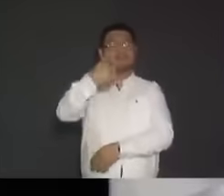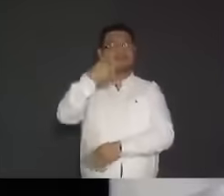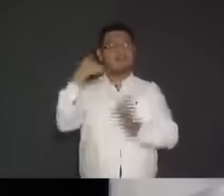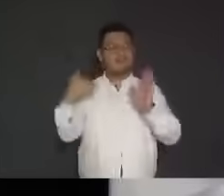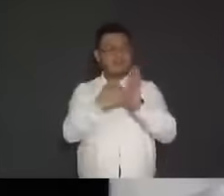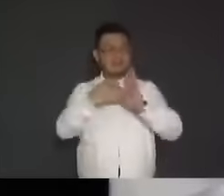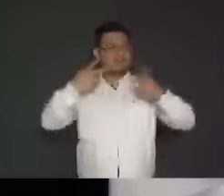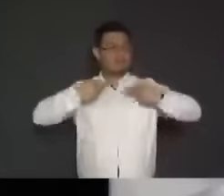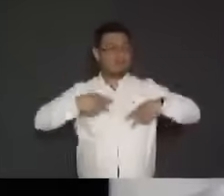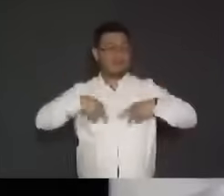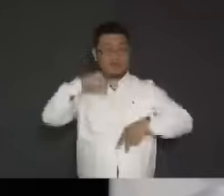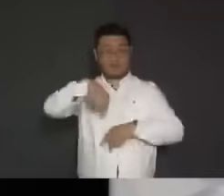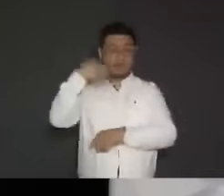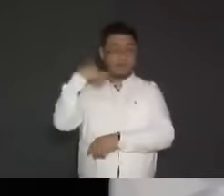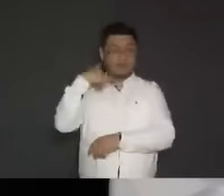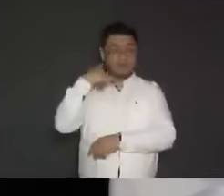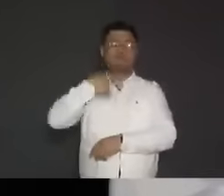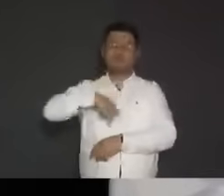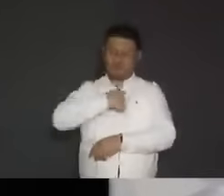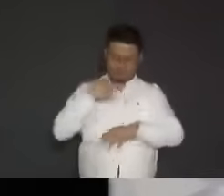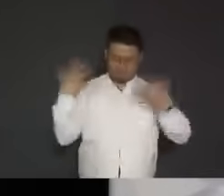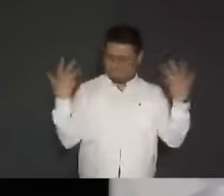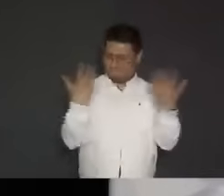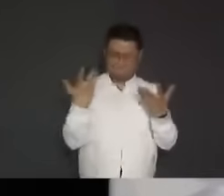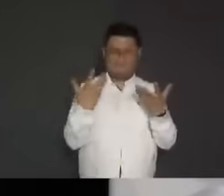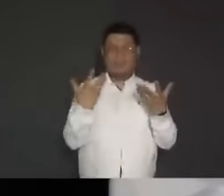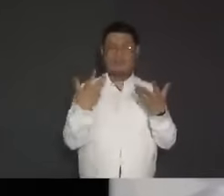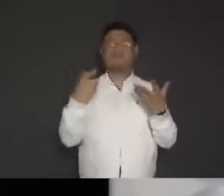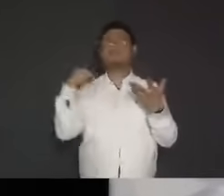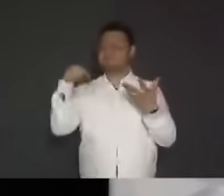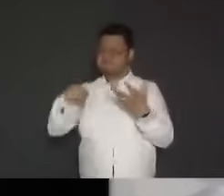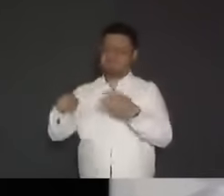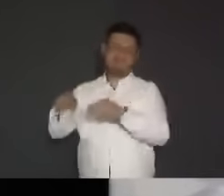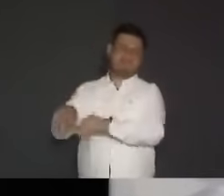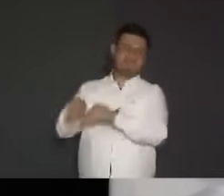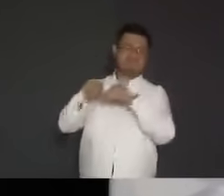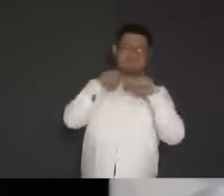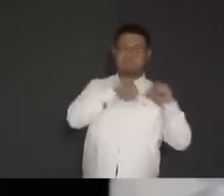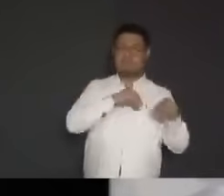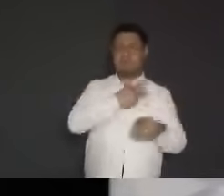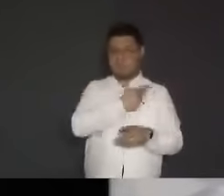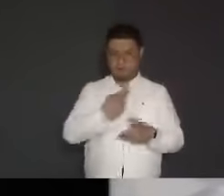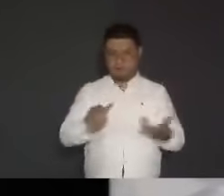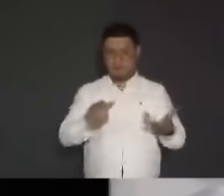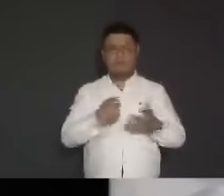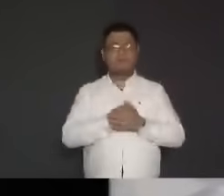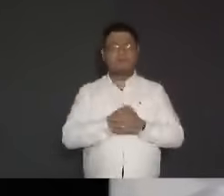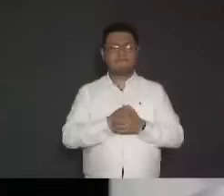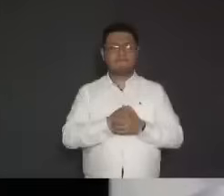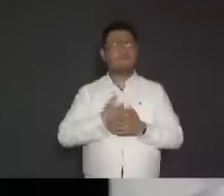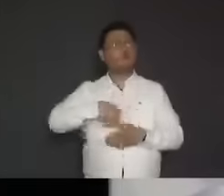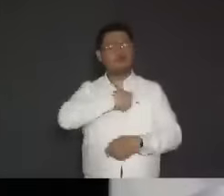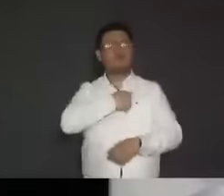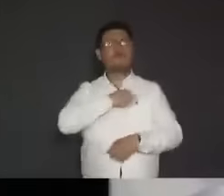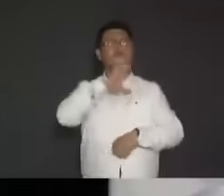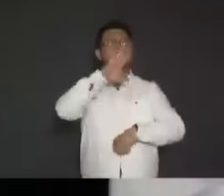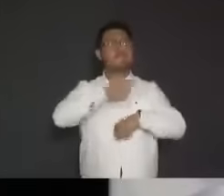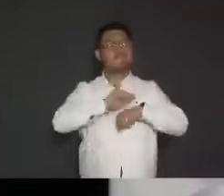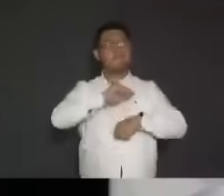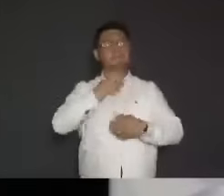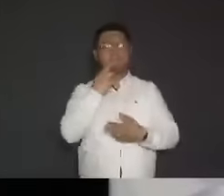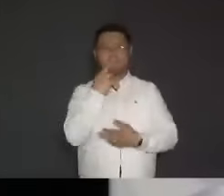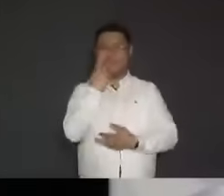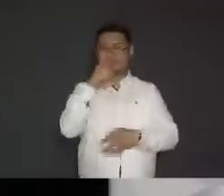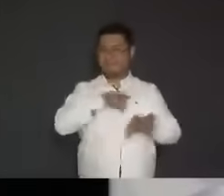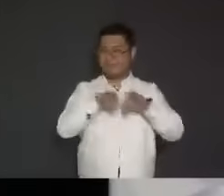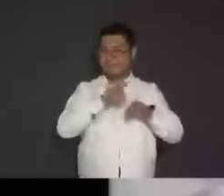personas en Yucatán, y nosotros hicimos lo propio, han salido de la pobreza. Vamos a permitir que haya mejores empleos y mejor